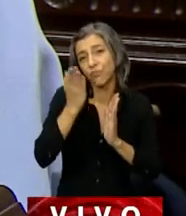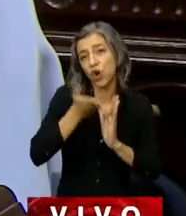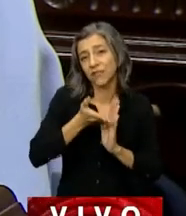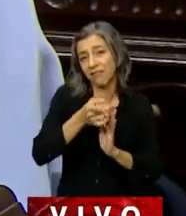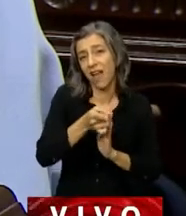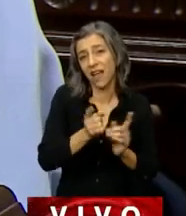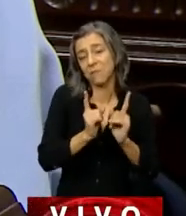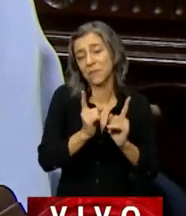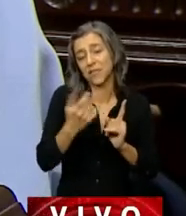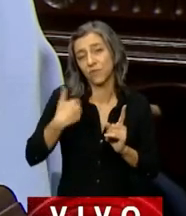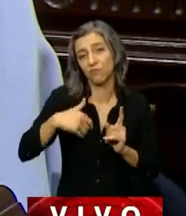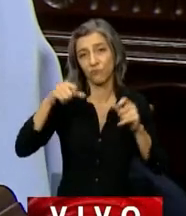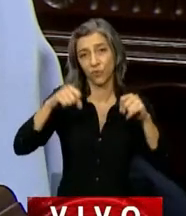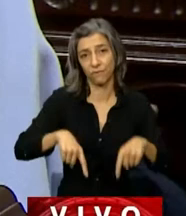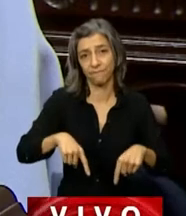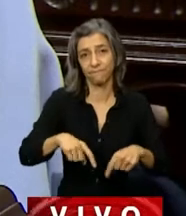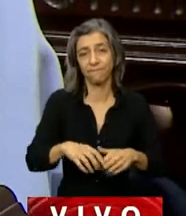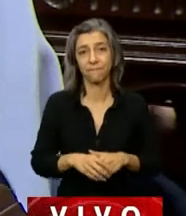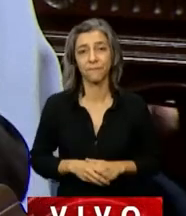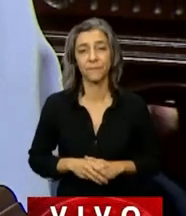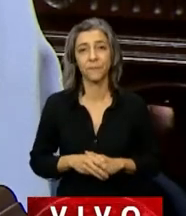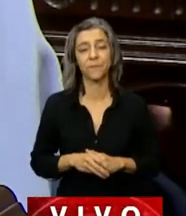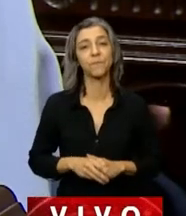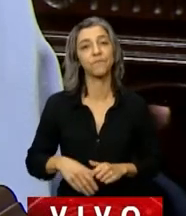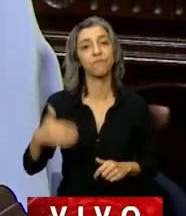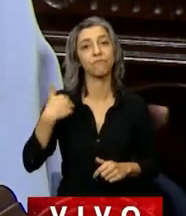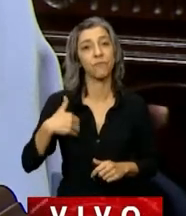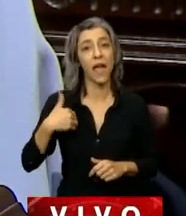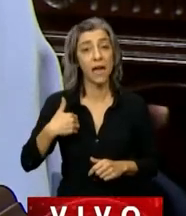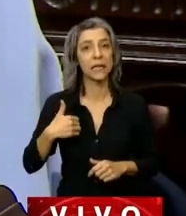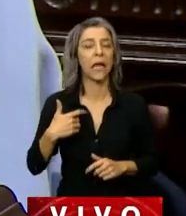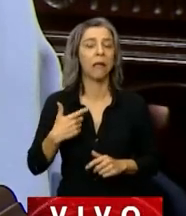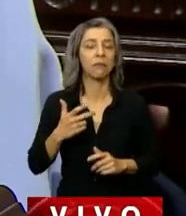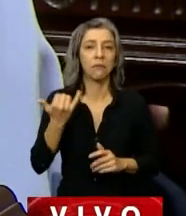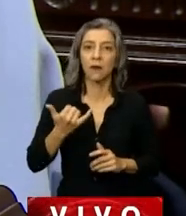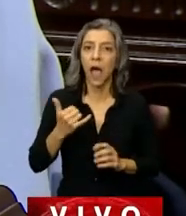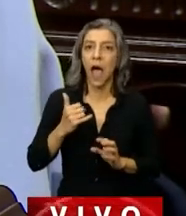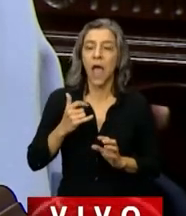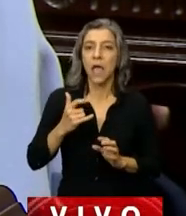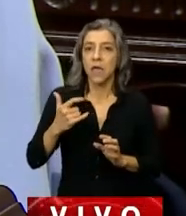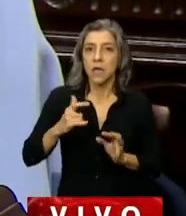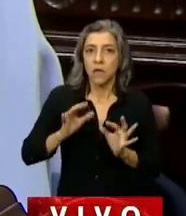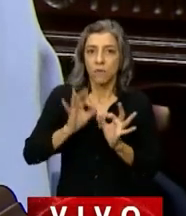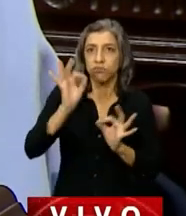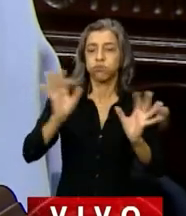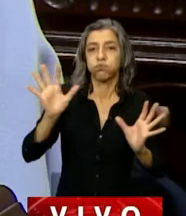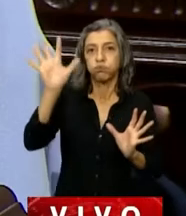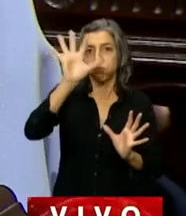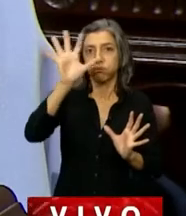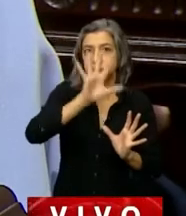país. Nuestro país tiene una extensión vasta, regiones, por eso necesitamos un